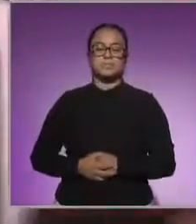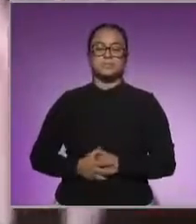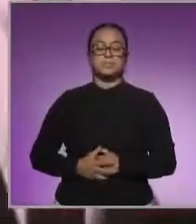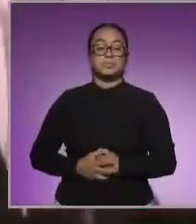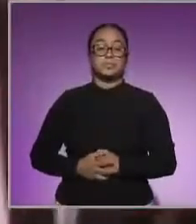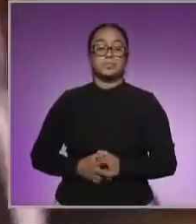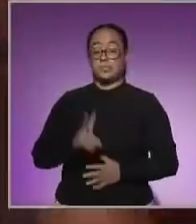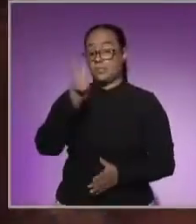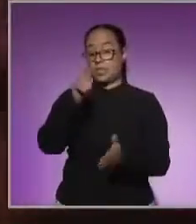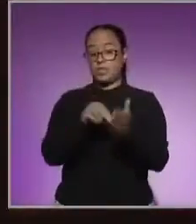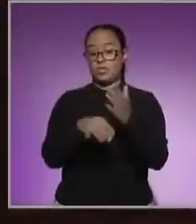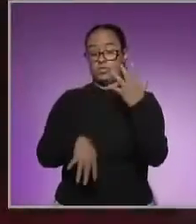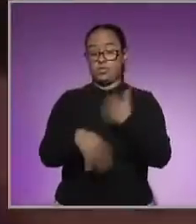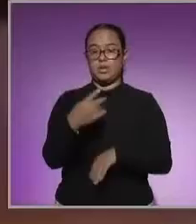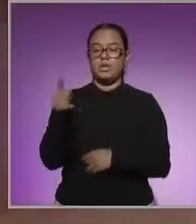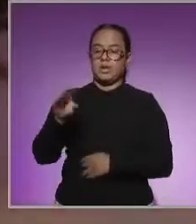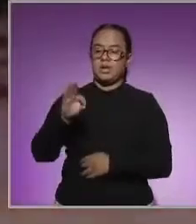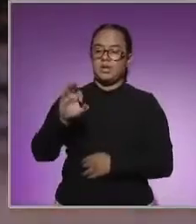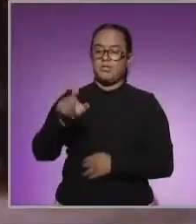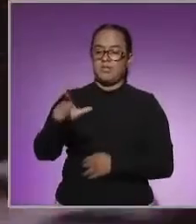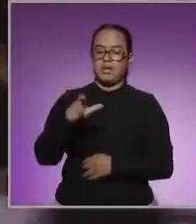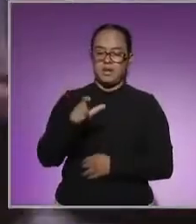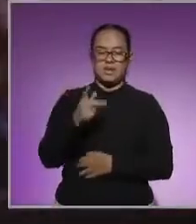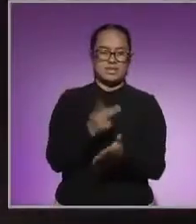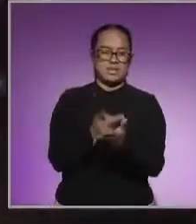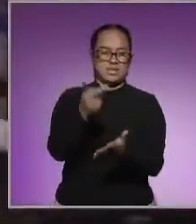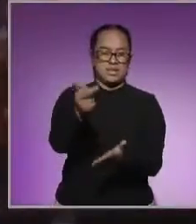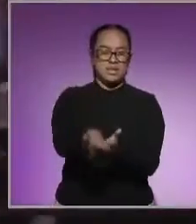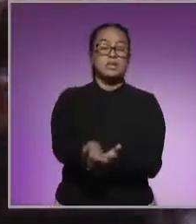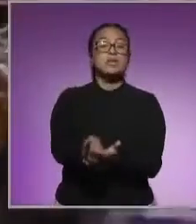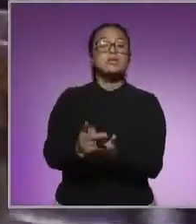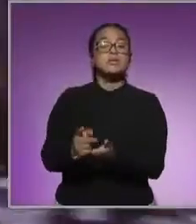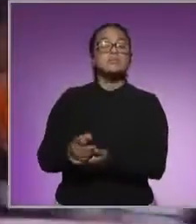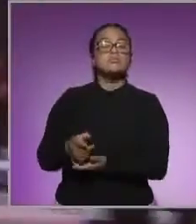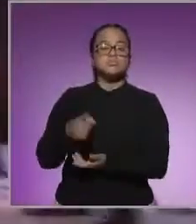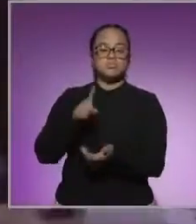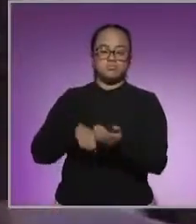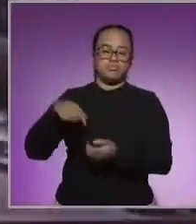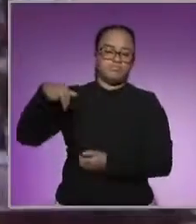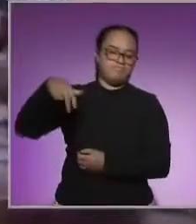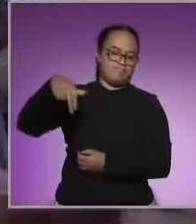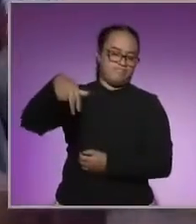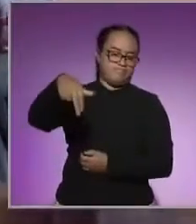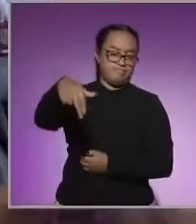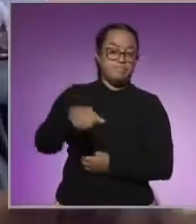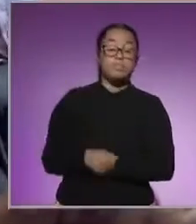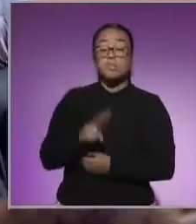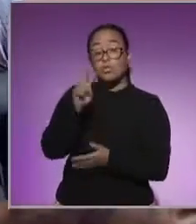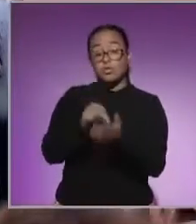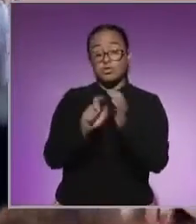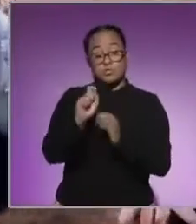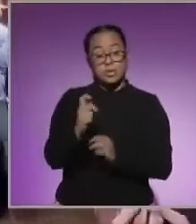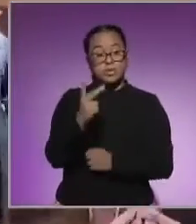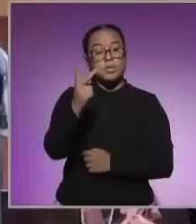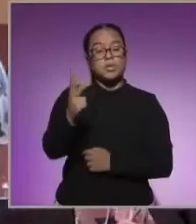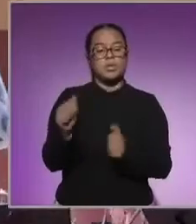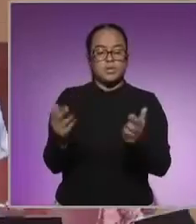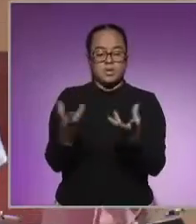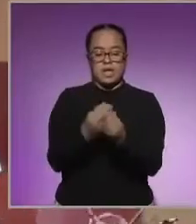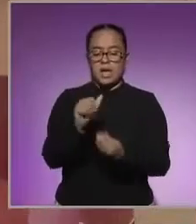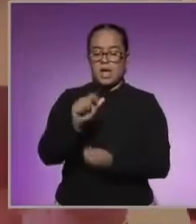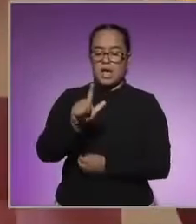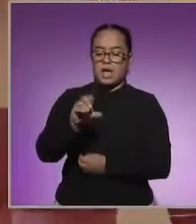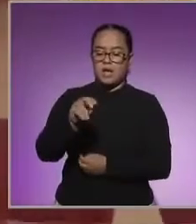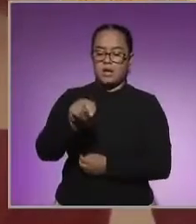2014 félix en los premios echo klassik galardonados se dirige el escenario 2022 con alondra de la